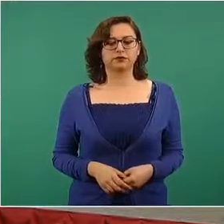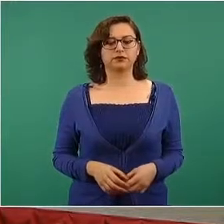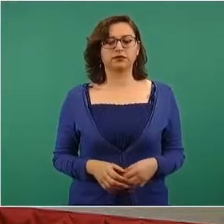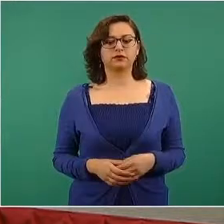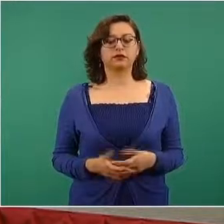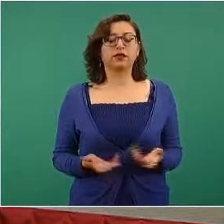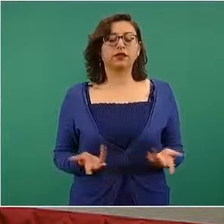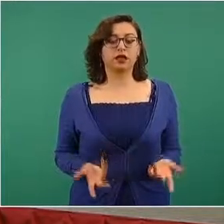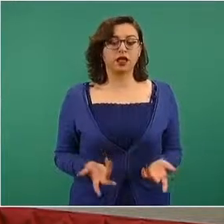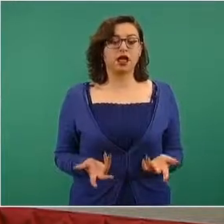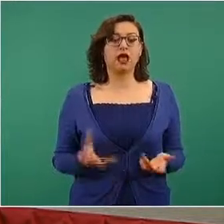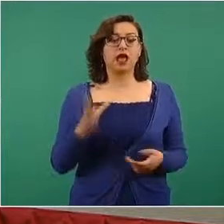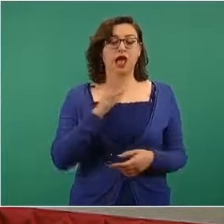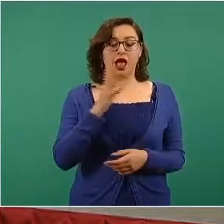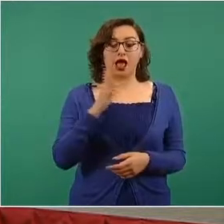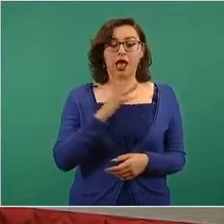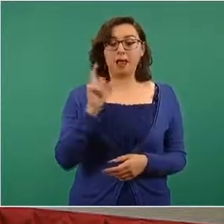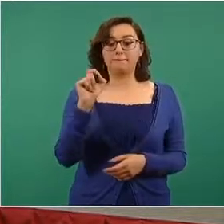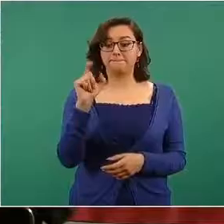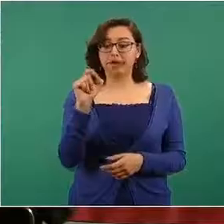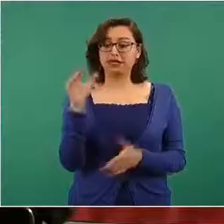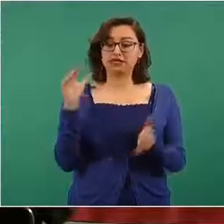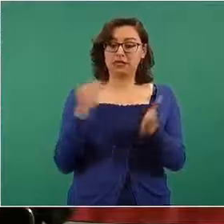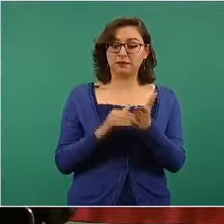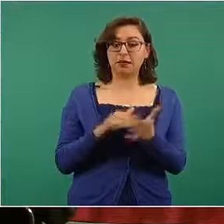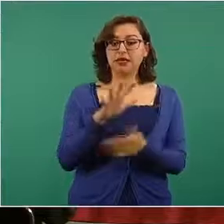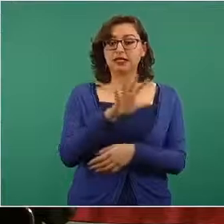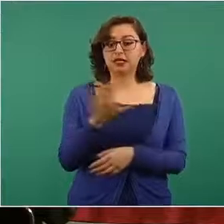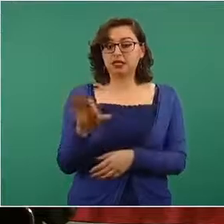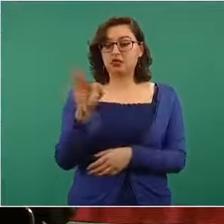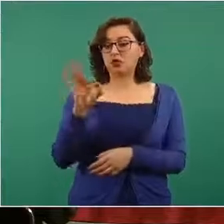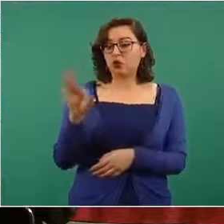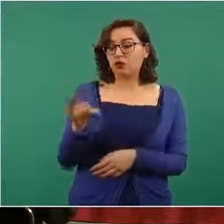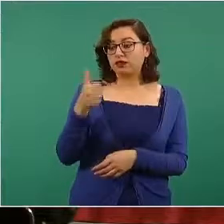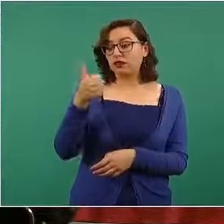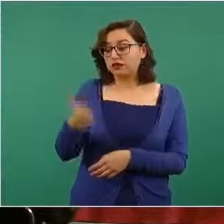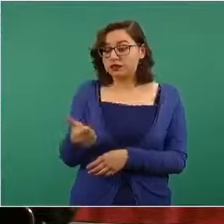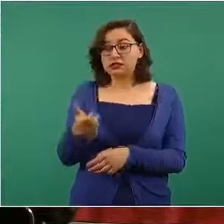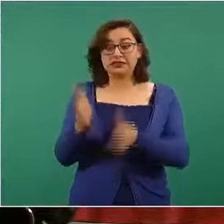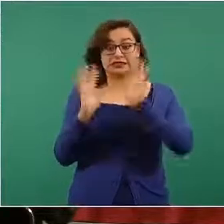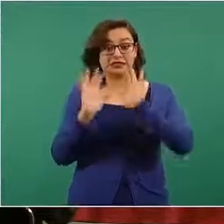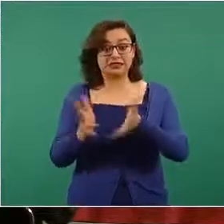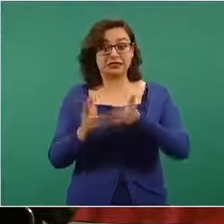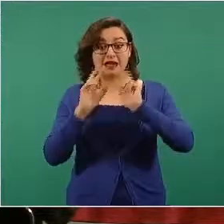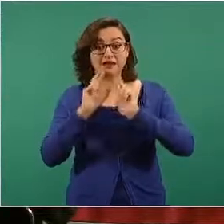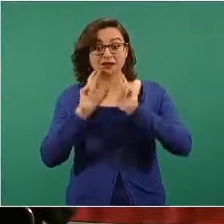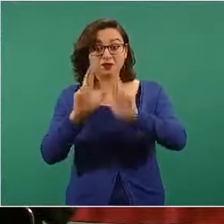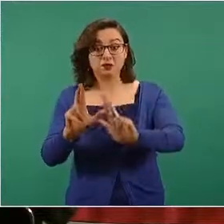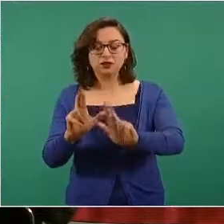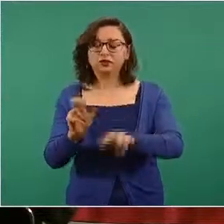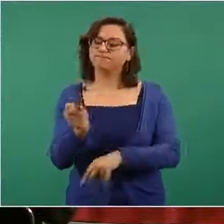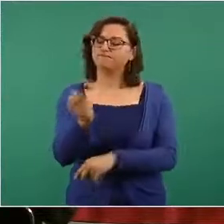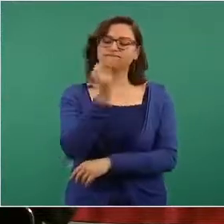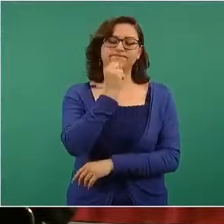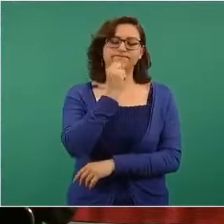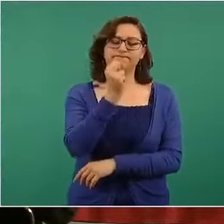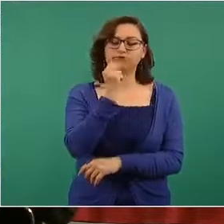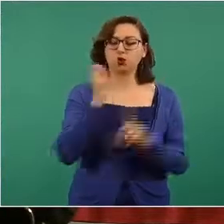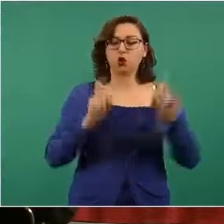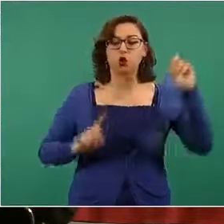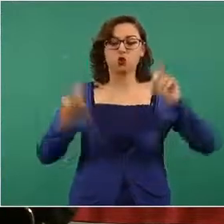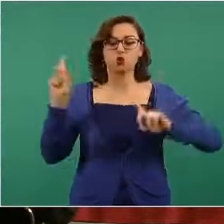aún tenemos 20.546 que todavía siguen como sospechosas. ¿Por qué siguen como sospechosas? Porque